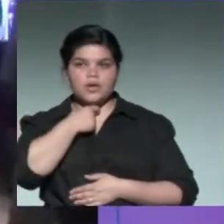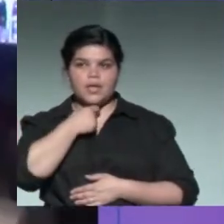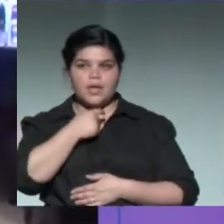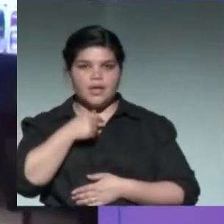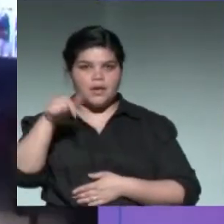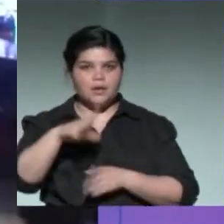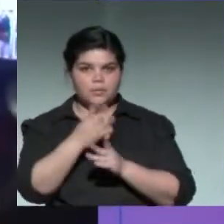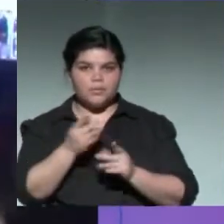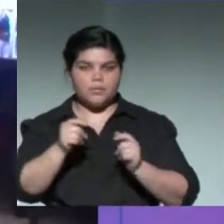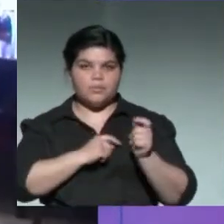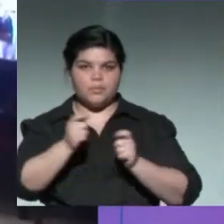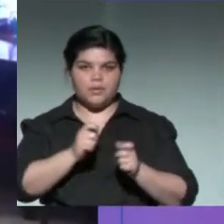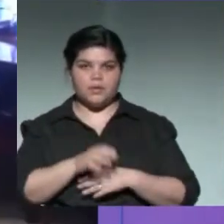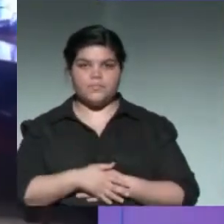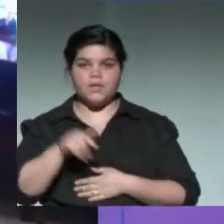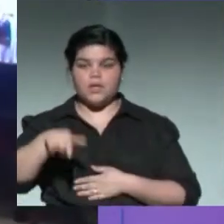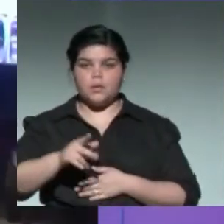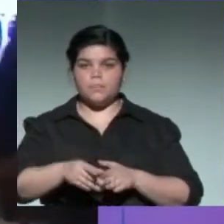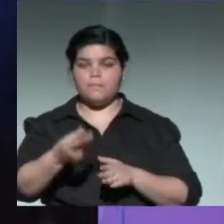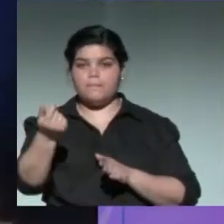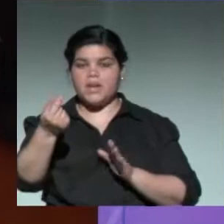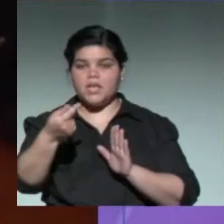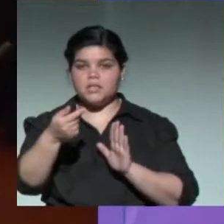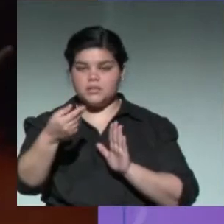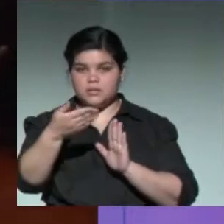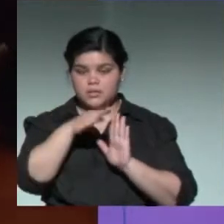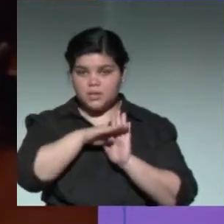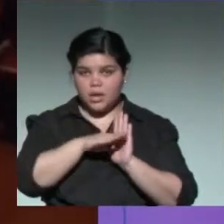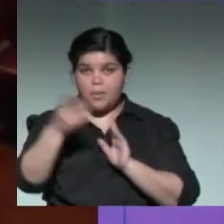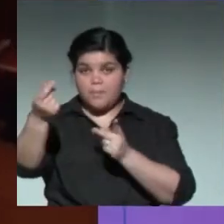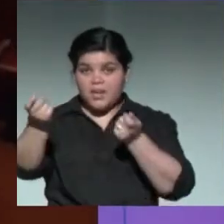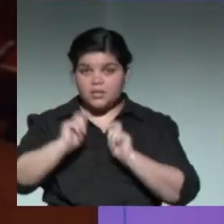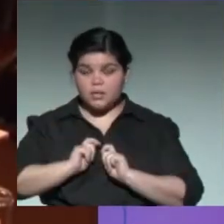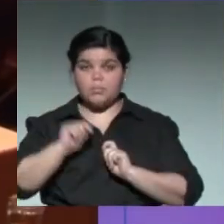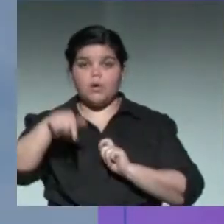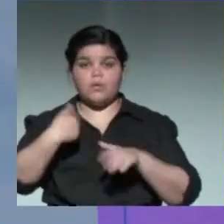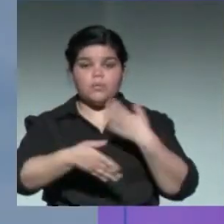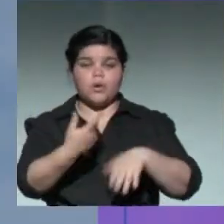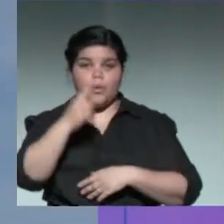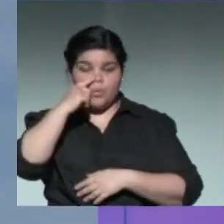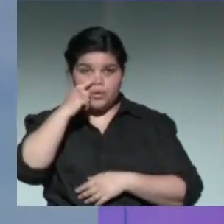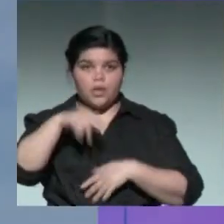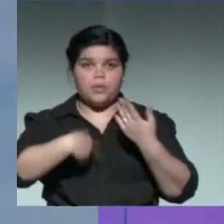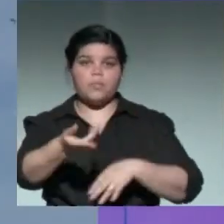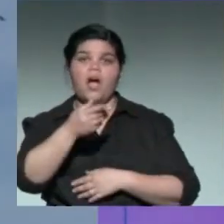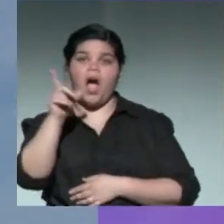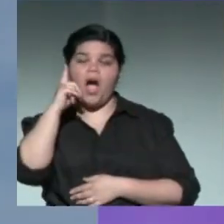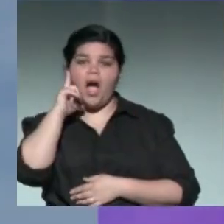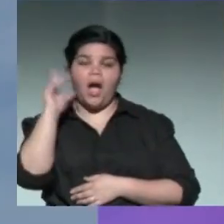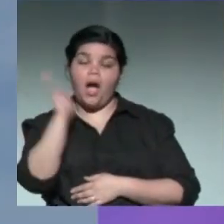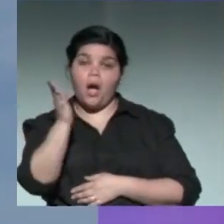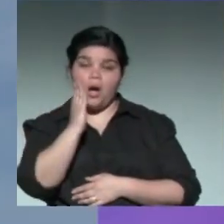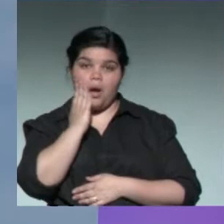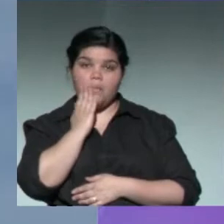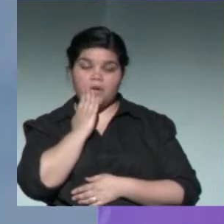mercados. El préstamo stand-by fue aprobado en junio, en medio de una corrida cambiaria que comenzó en abril. De ese préstamo, Argentina ya recibió